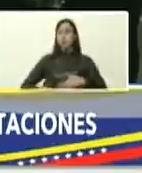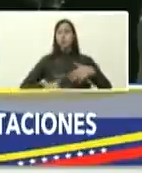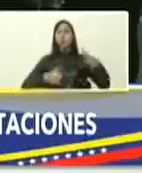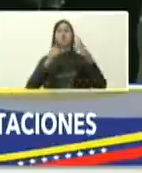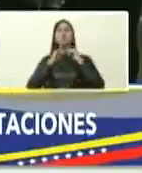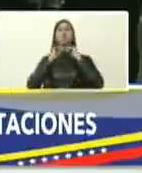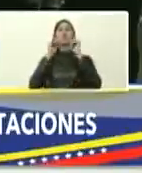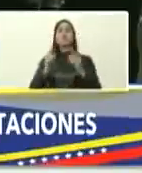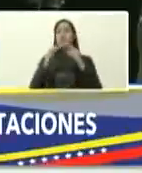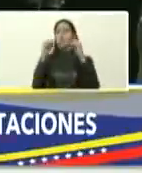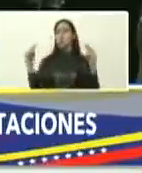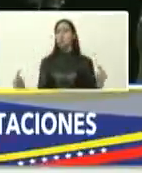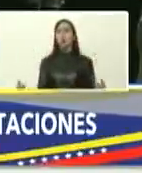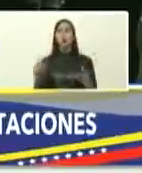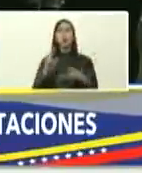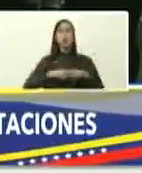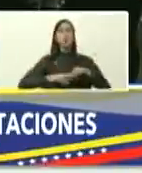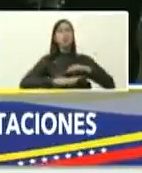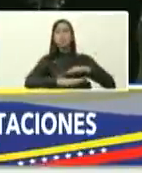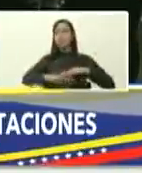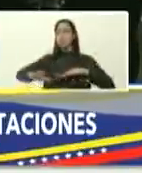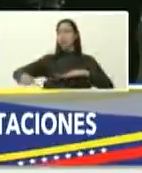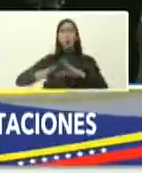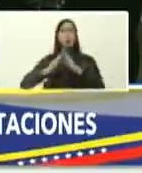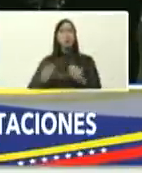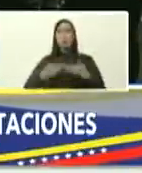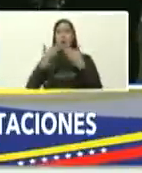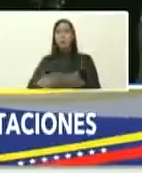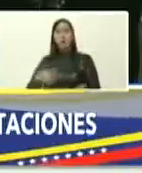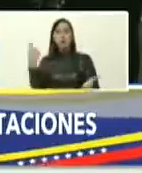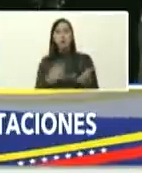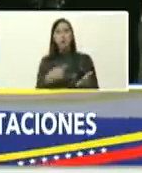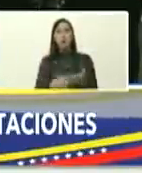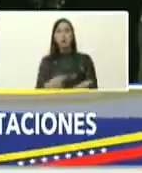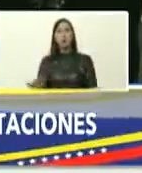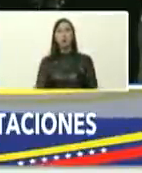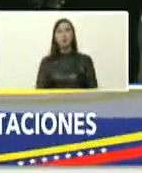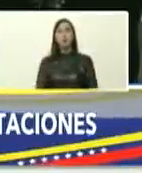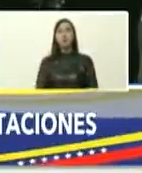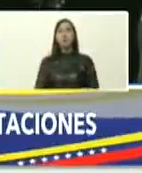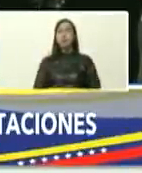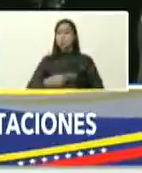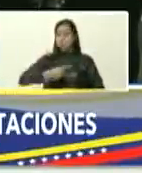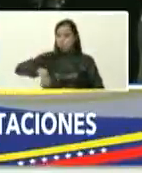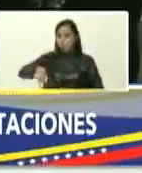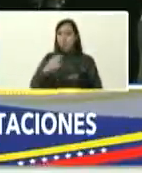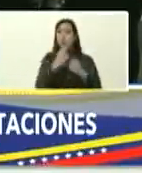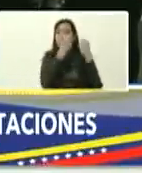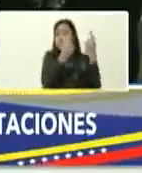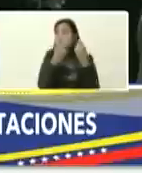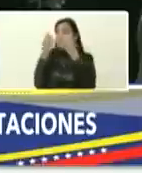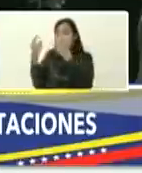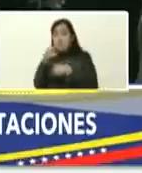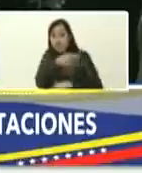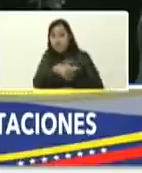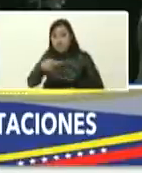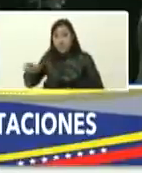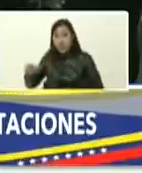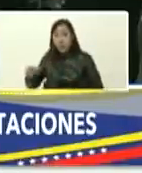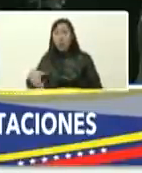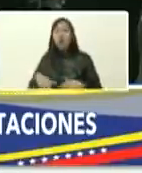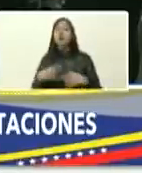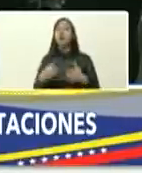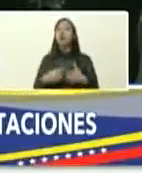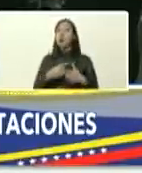autopistas, puentes, asfaltados. Para eso va el dinero. Que usted es exportador, usted